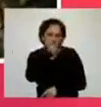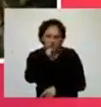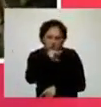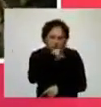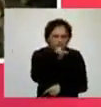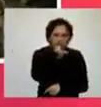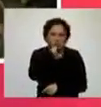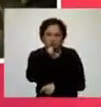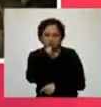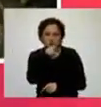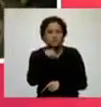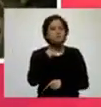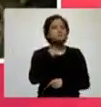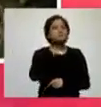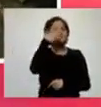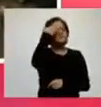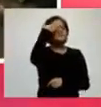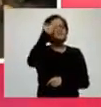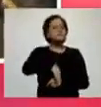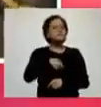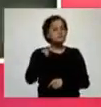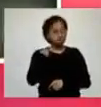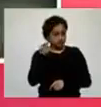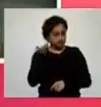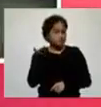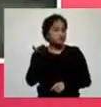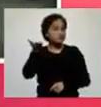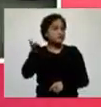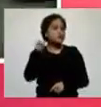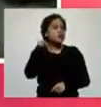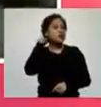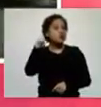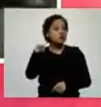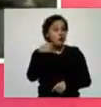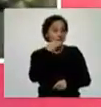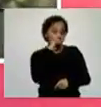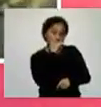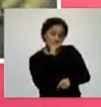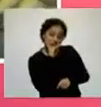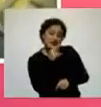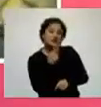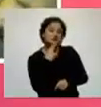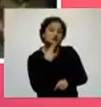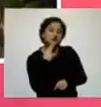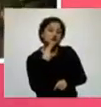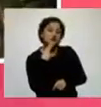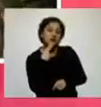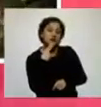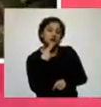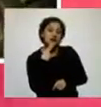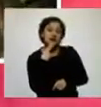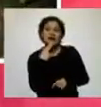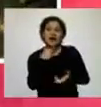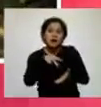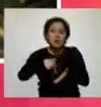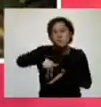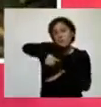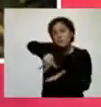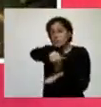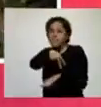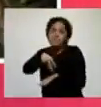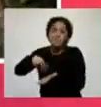Ya sé, si logras hacer unos malabares con esos granitos de maíz, te perdonaré la vida.